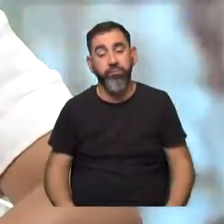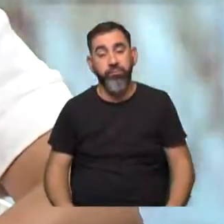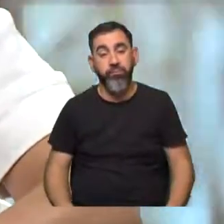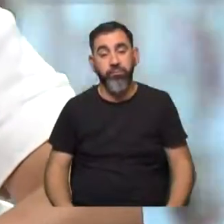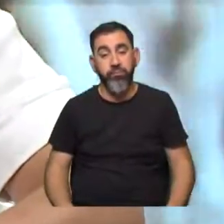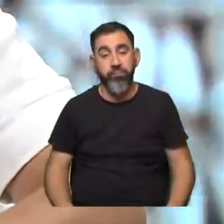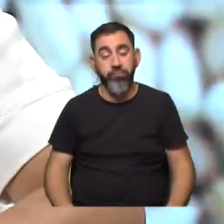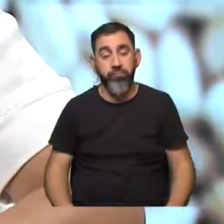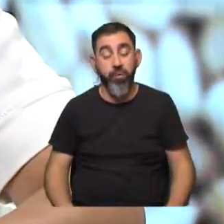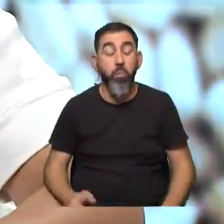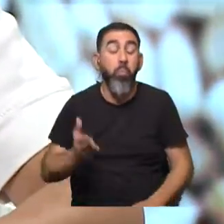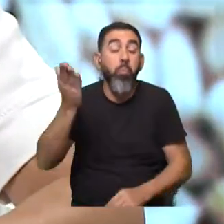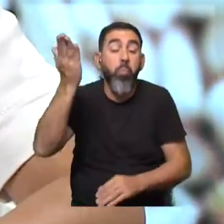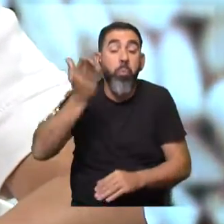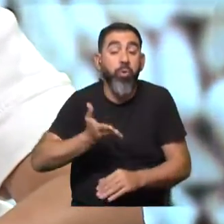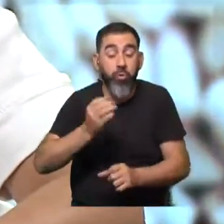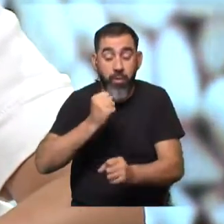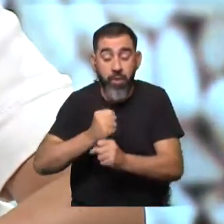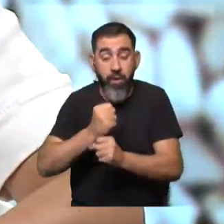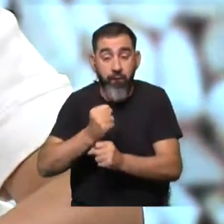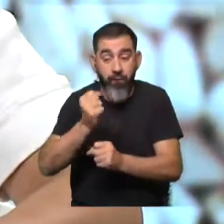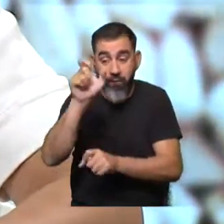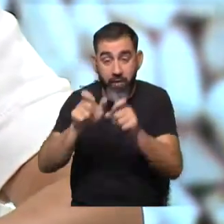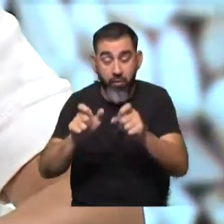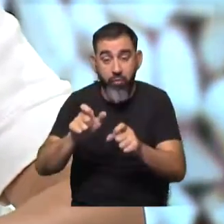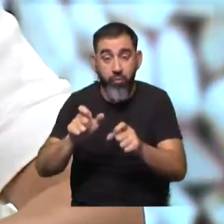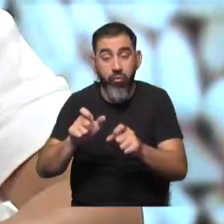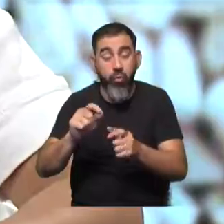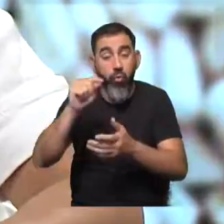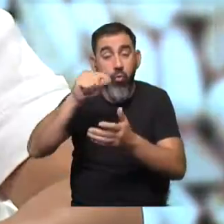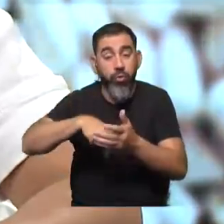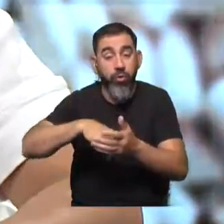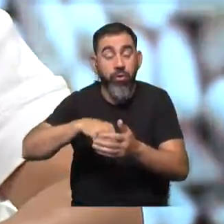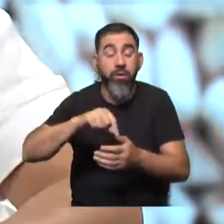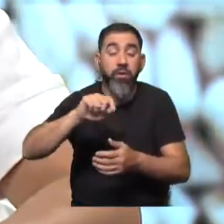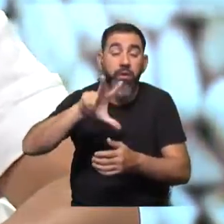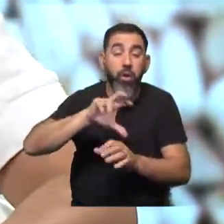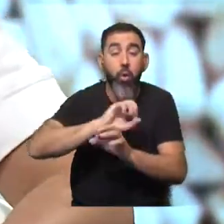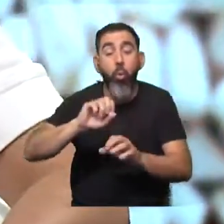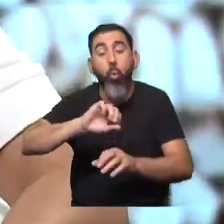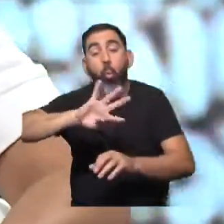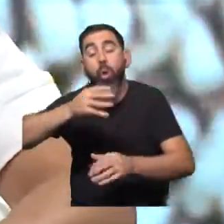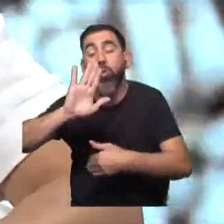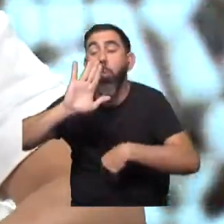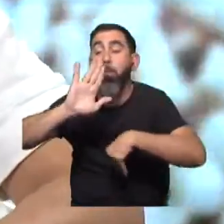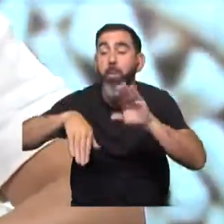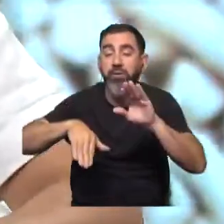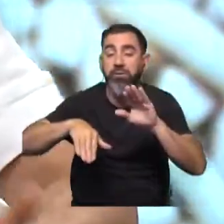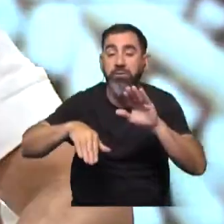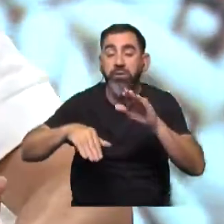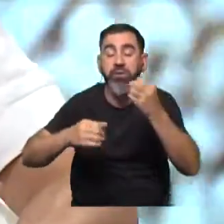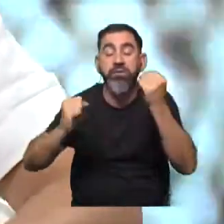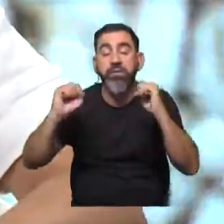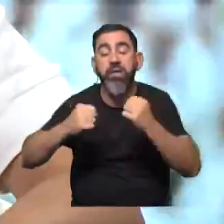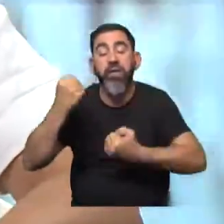hecho, en proporción, en cuanto a lo que es mano de obra, emplean una mano de obra que es en el orden de 3 o hasta 4 veces más que el